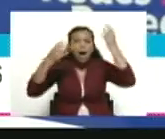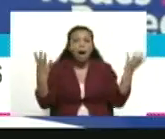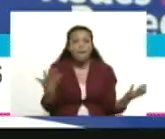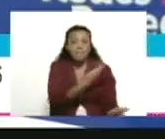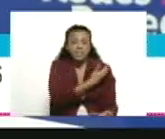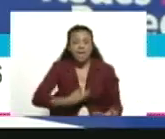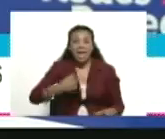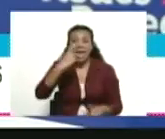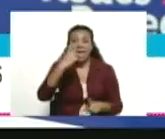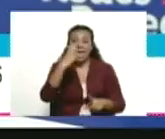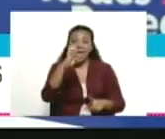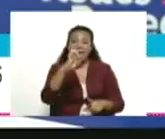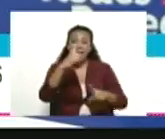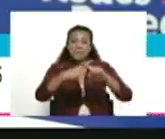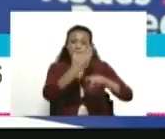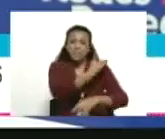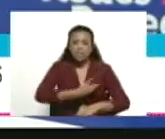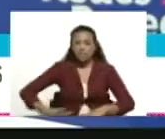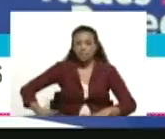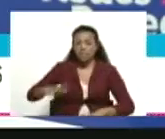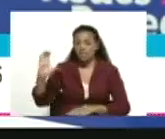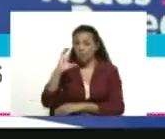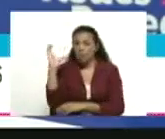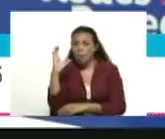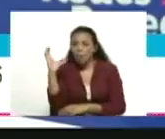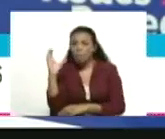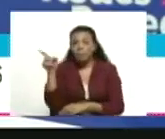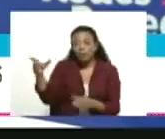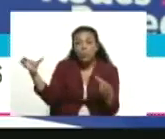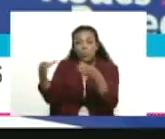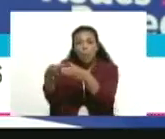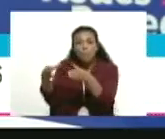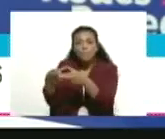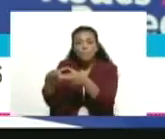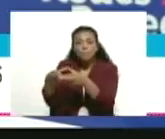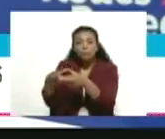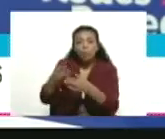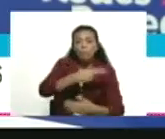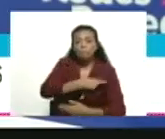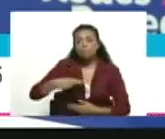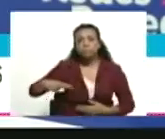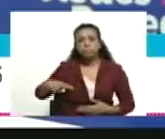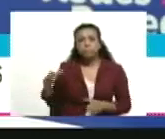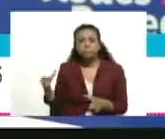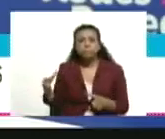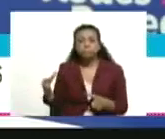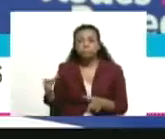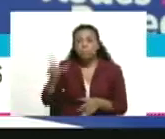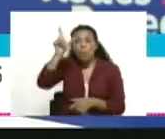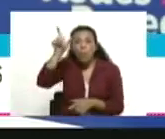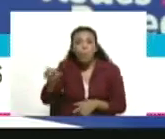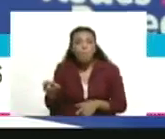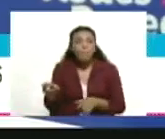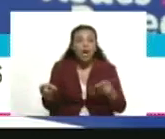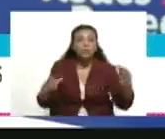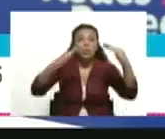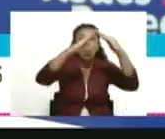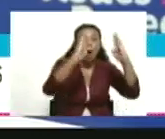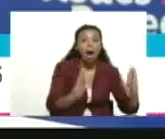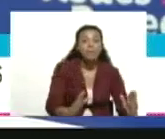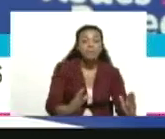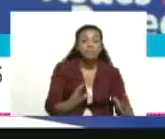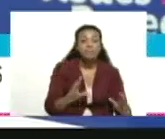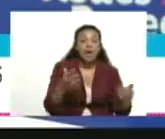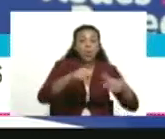Vélez, por las bandas paramilitares de Uribe Vélez. Lo asesinaron vilmente en su casa en La